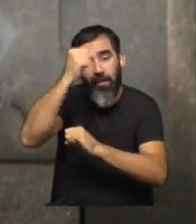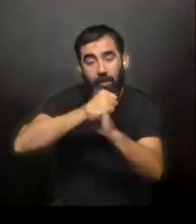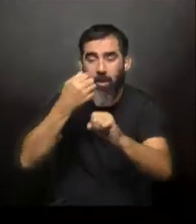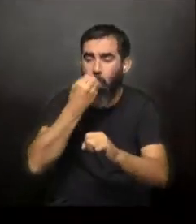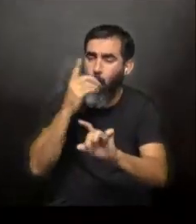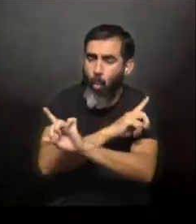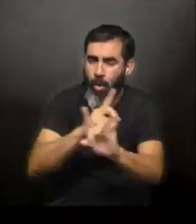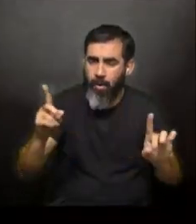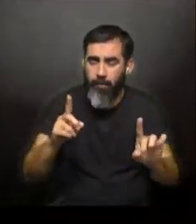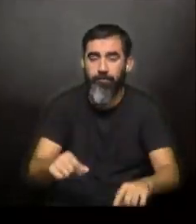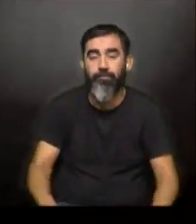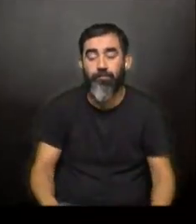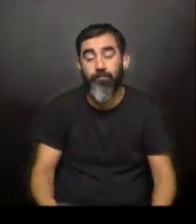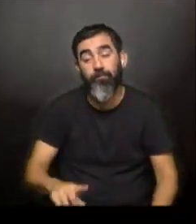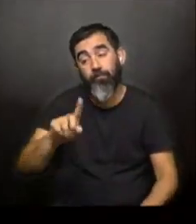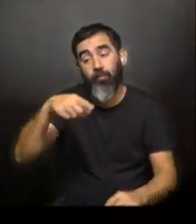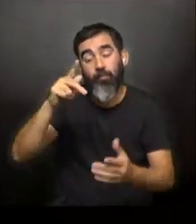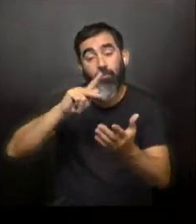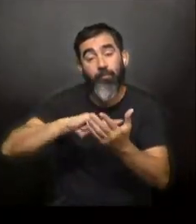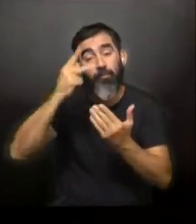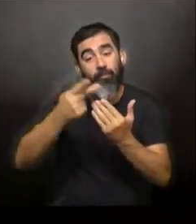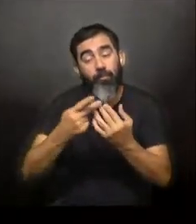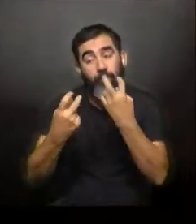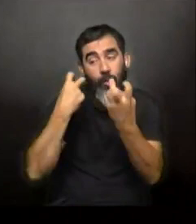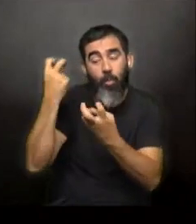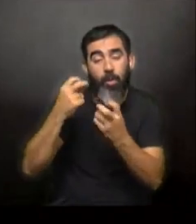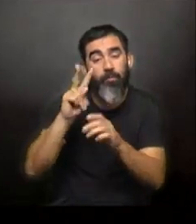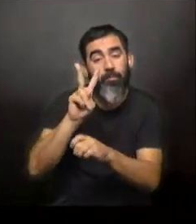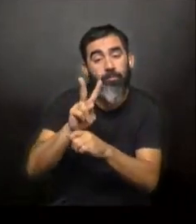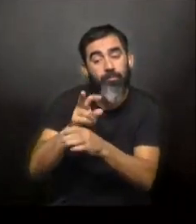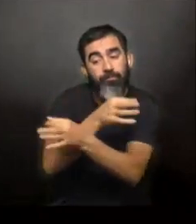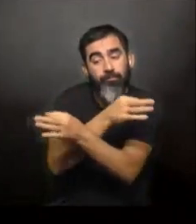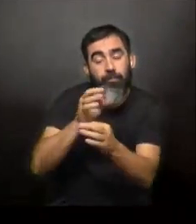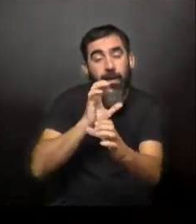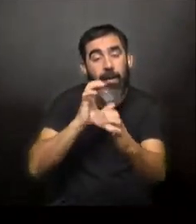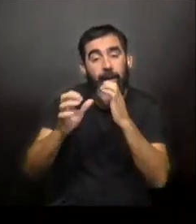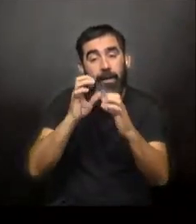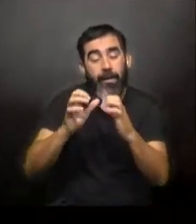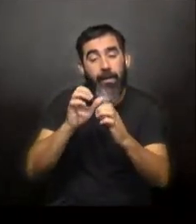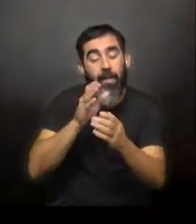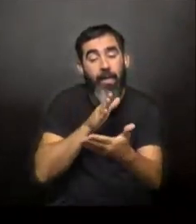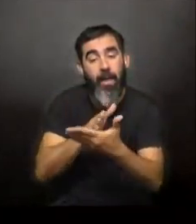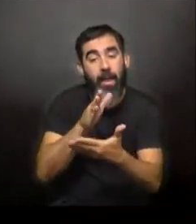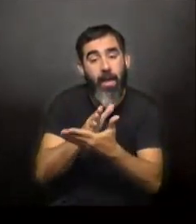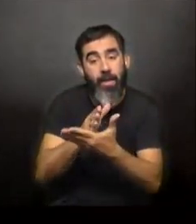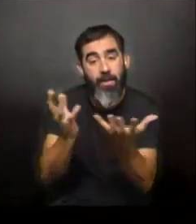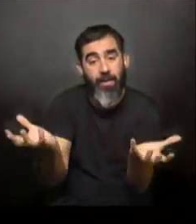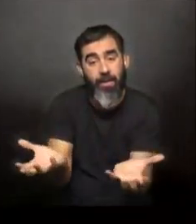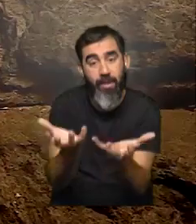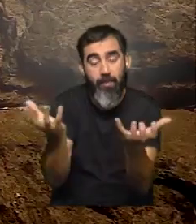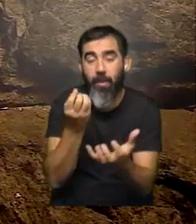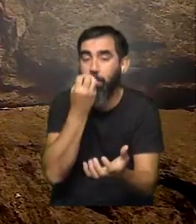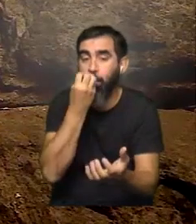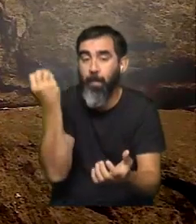eficientes. Entonces, la otra pata del proyecto es intentar medir la eficiencia energética de la utilización de la leña en estufas para poder